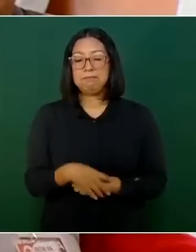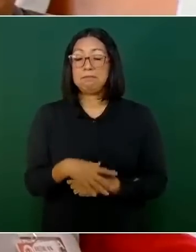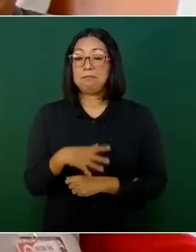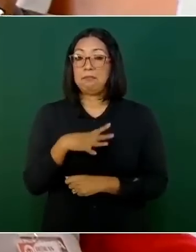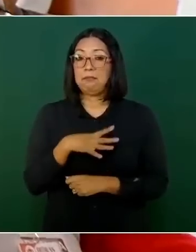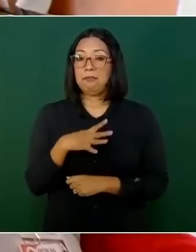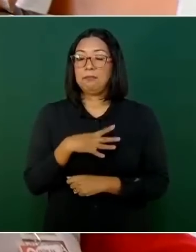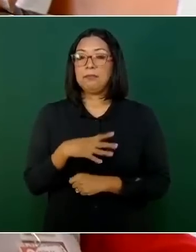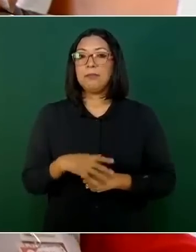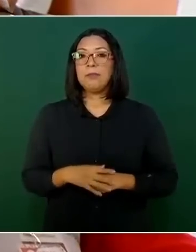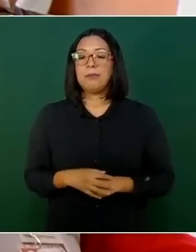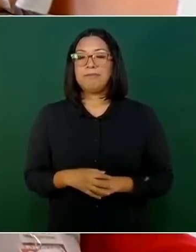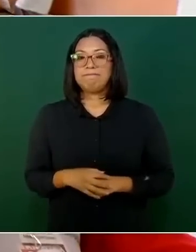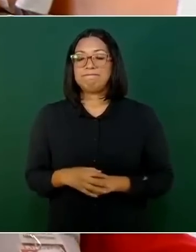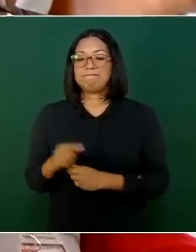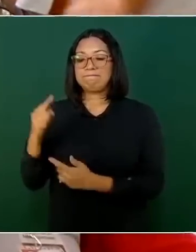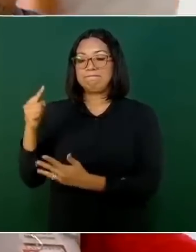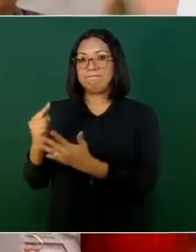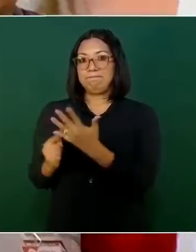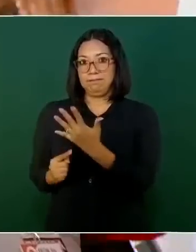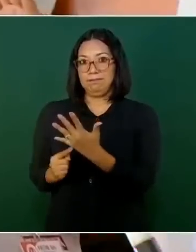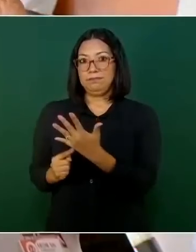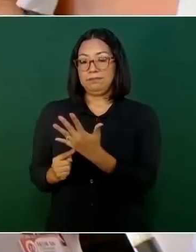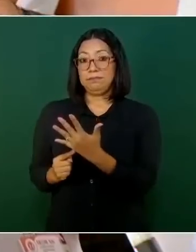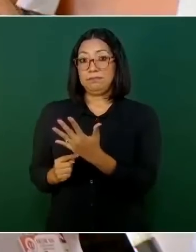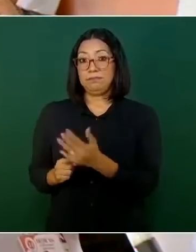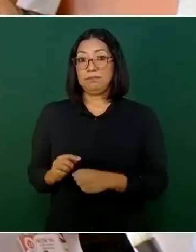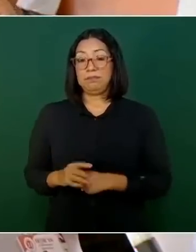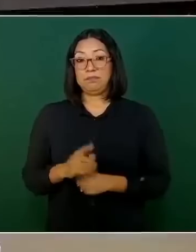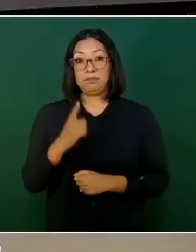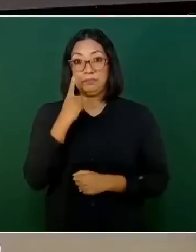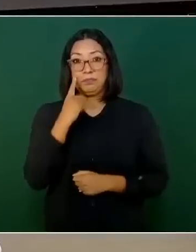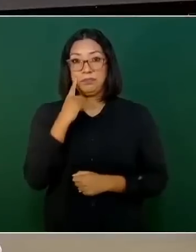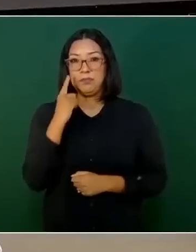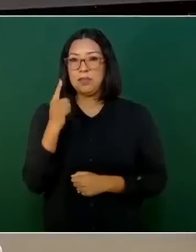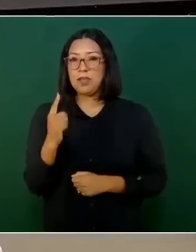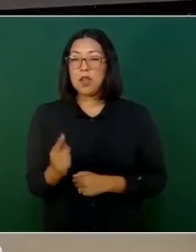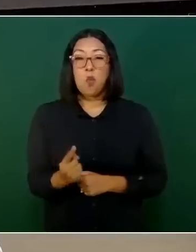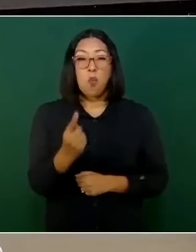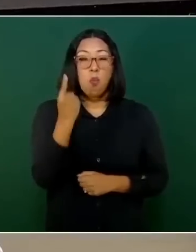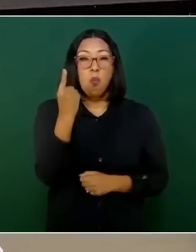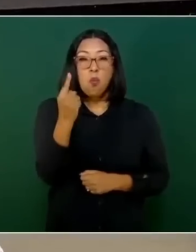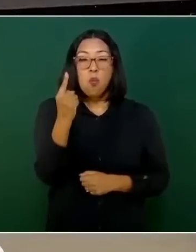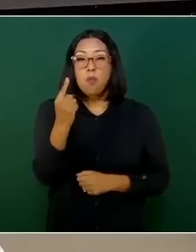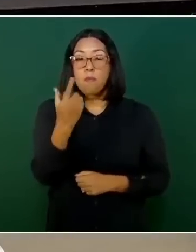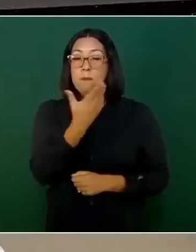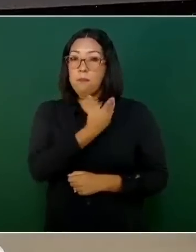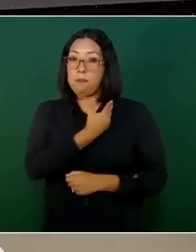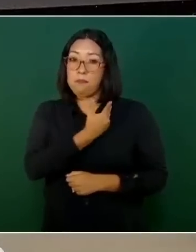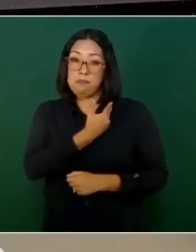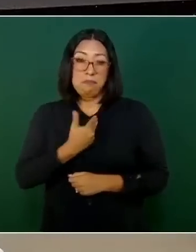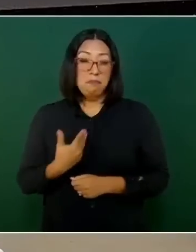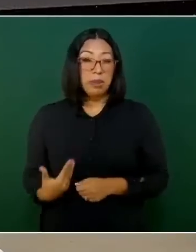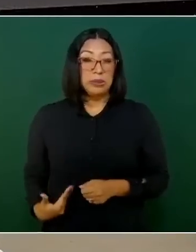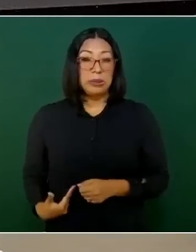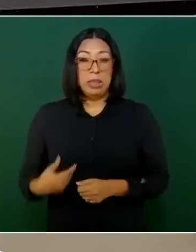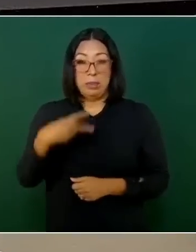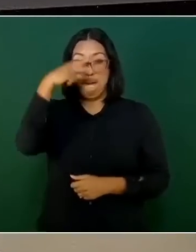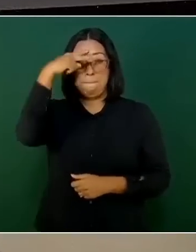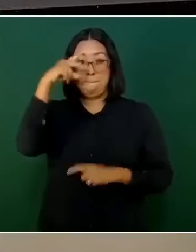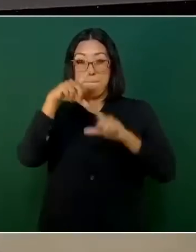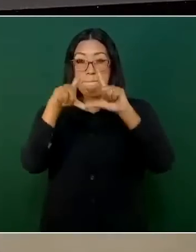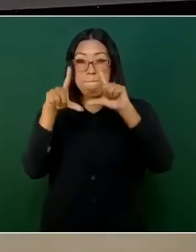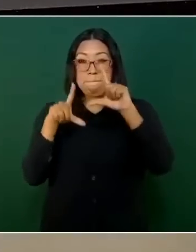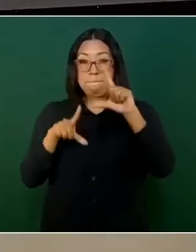de ellos es que el único presidente de México que se ha ocupado de los